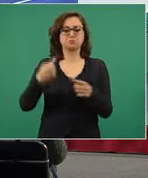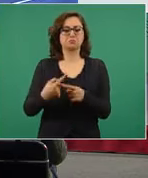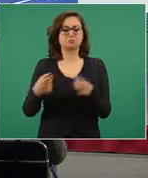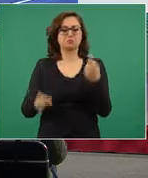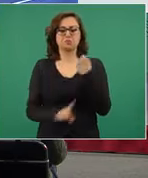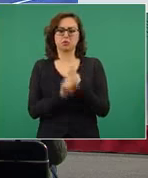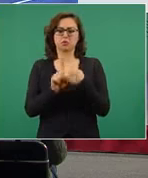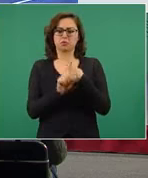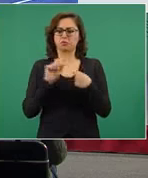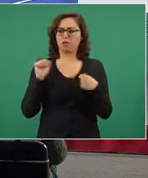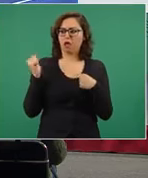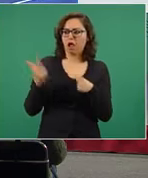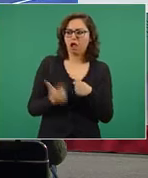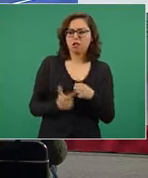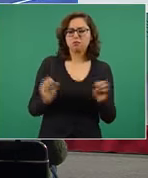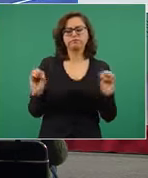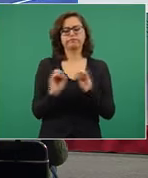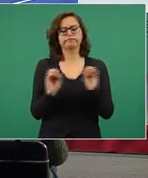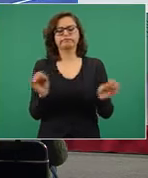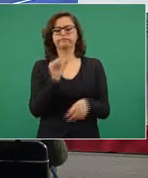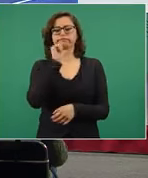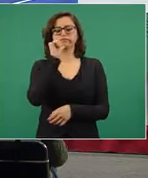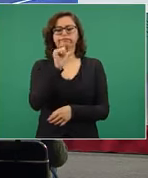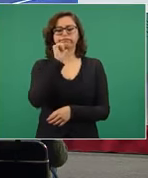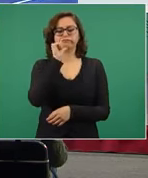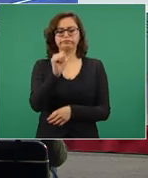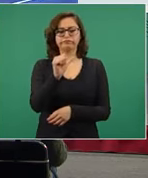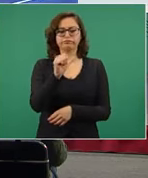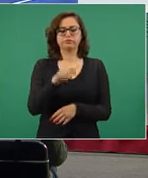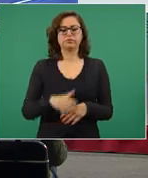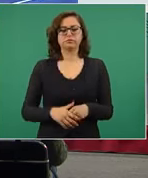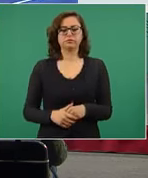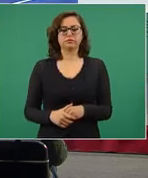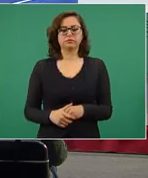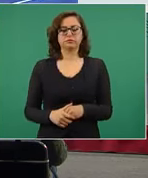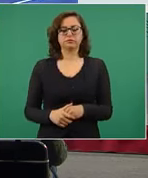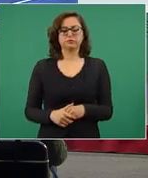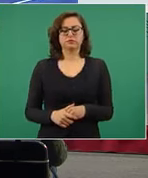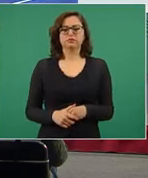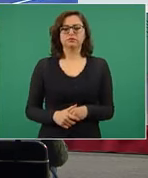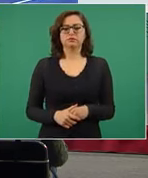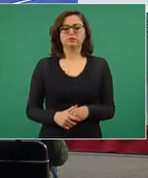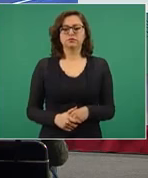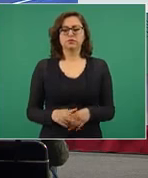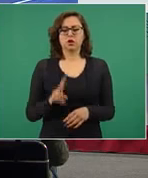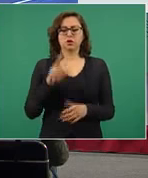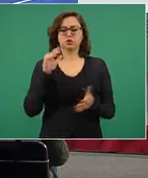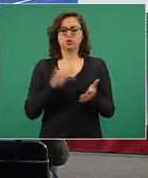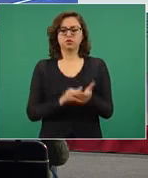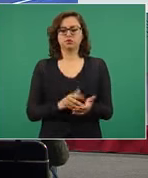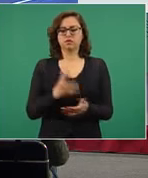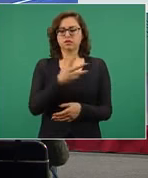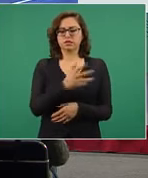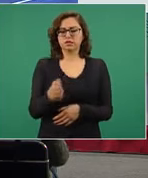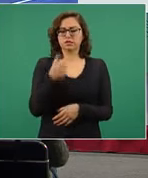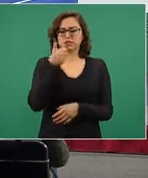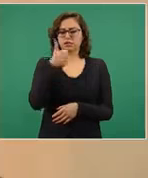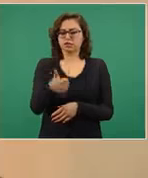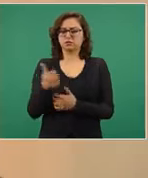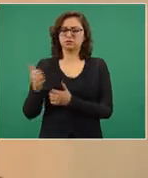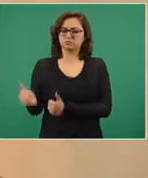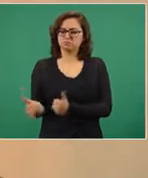ningún problema. Se han realizado seguridad a 2,506